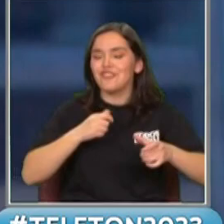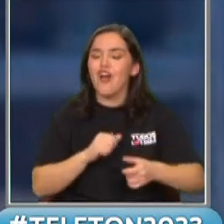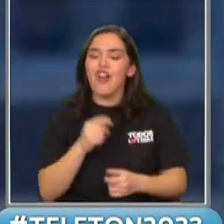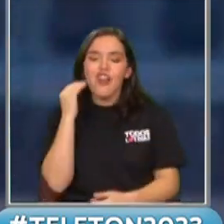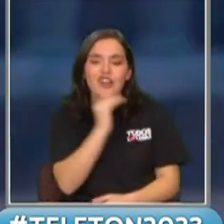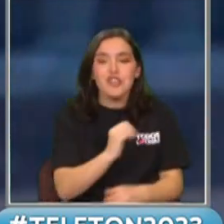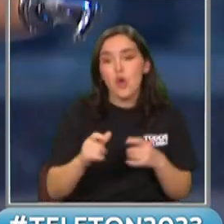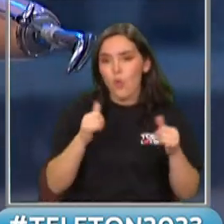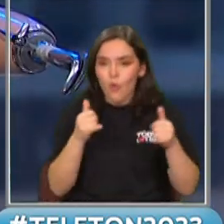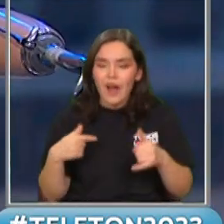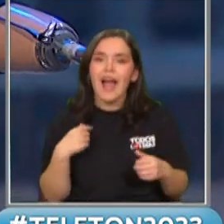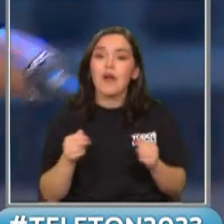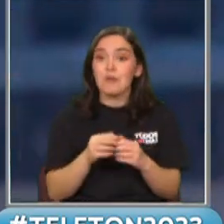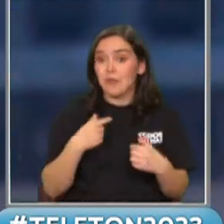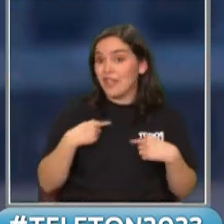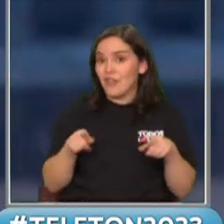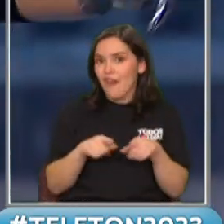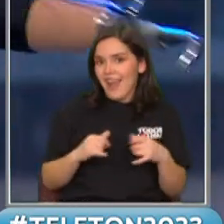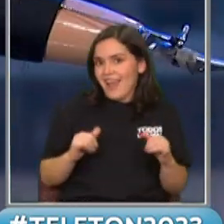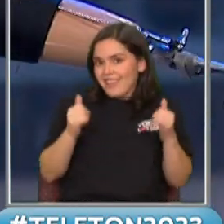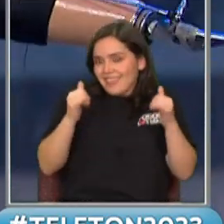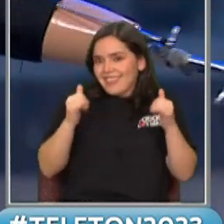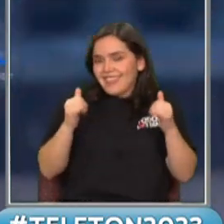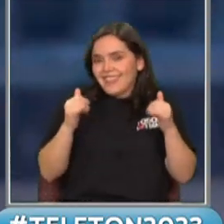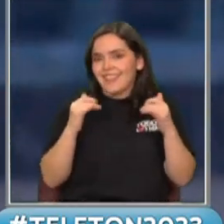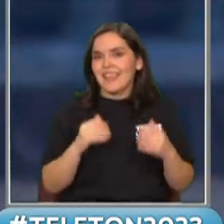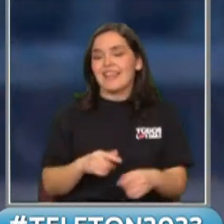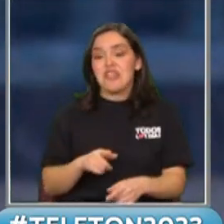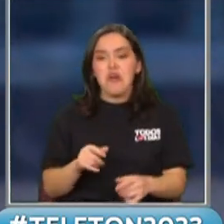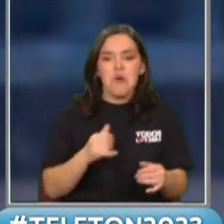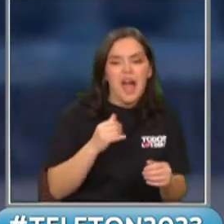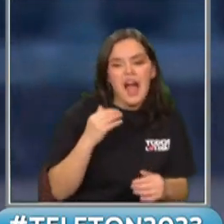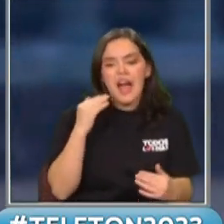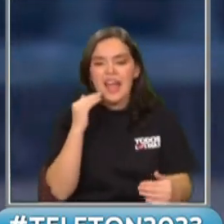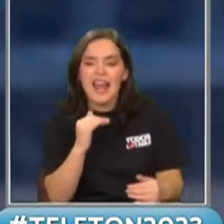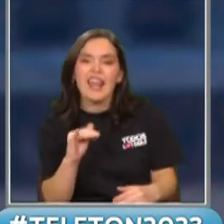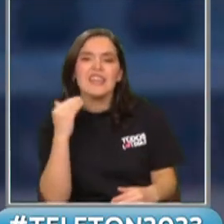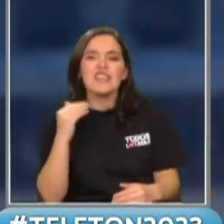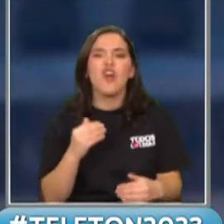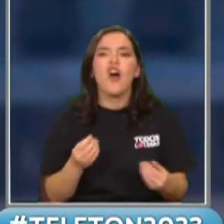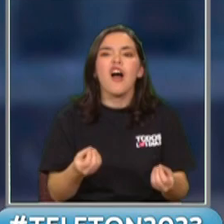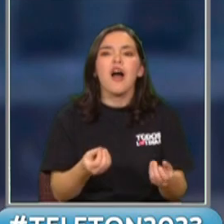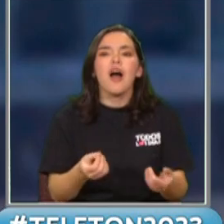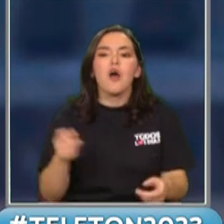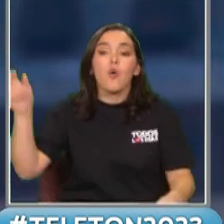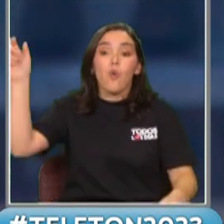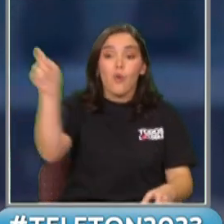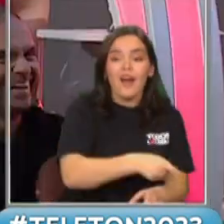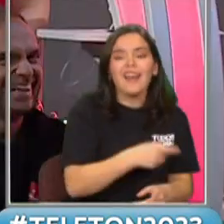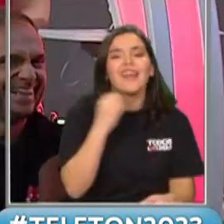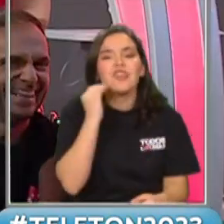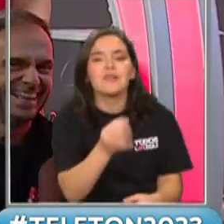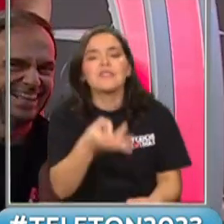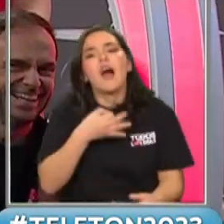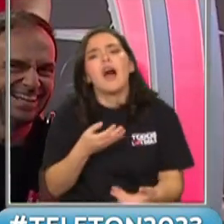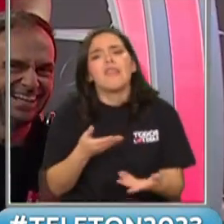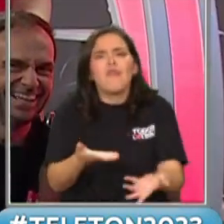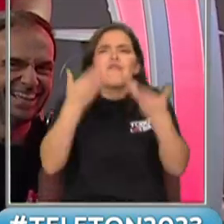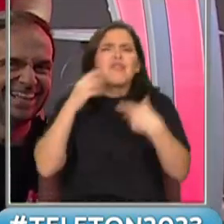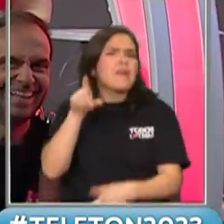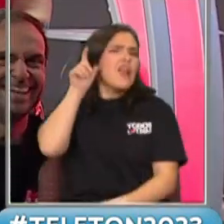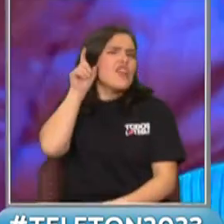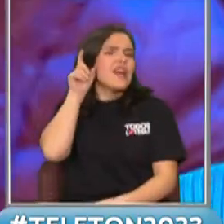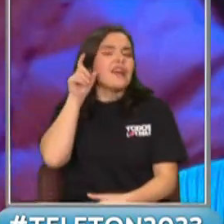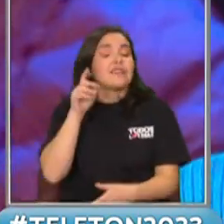jugaban conmigo porque yo era como la tía entretenida y yo jugaba con ellos a lo más pa tía devuelve la oreja pero de esa no pasaba Te juro s